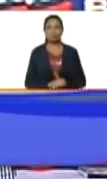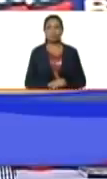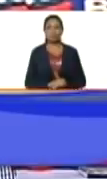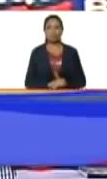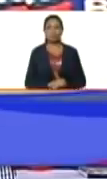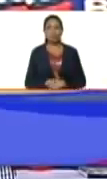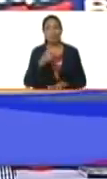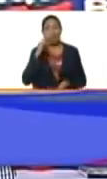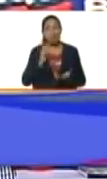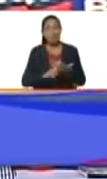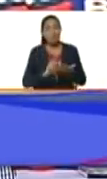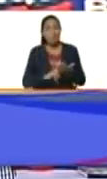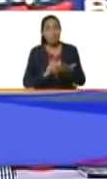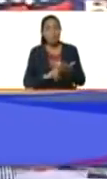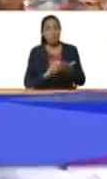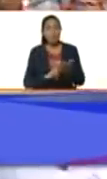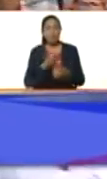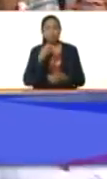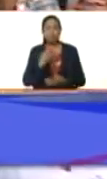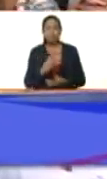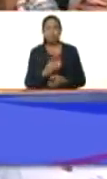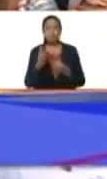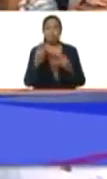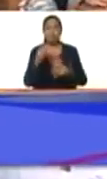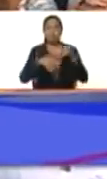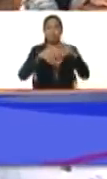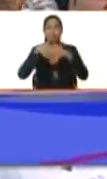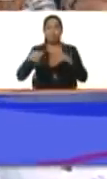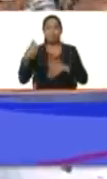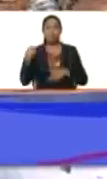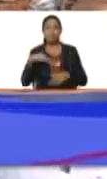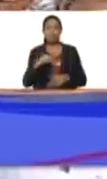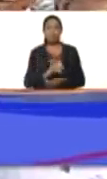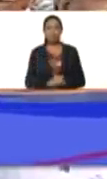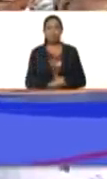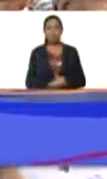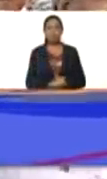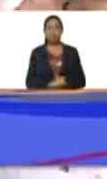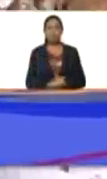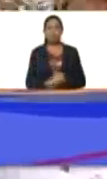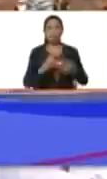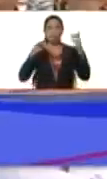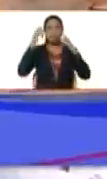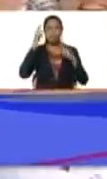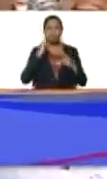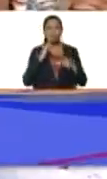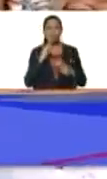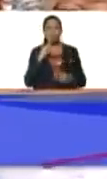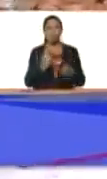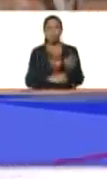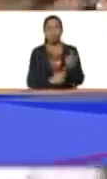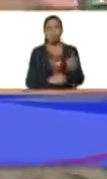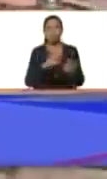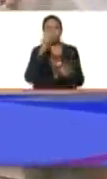Y la verdad... Bueno, ¿cuántos votos duros tenemos? Aquí tenemos el de la UVCHE, Álvaro Loroño, que es mi hermano.